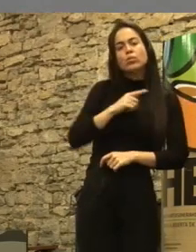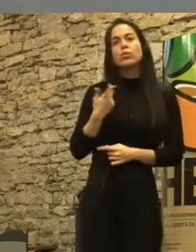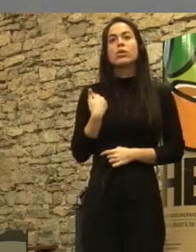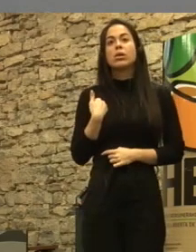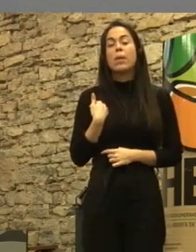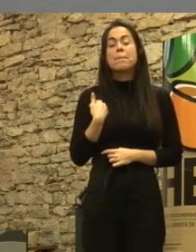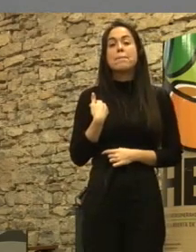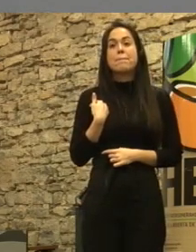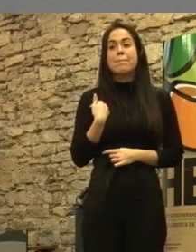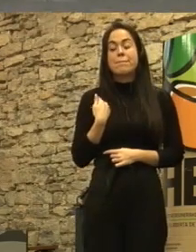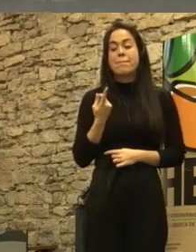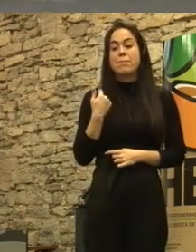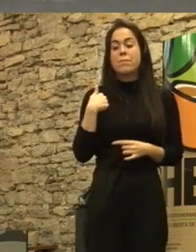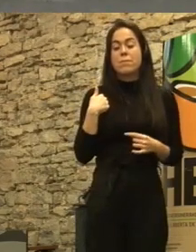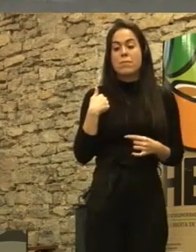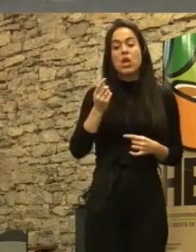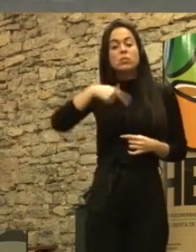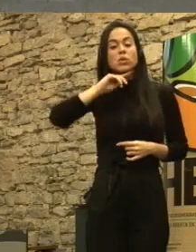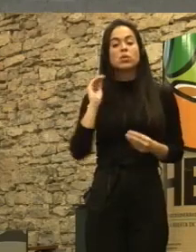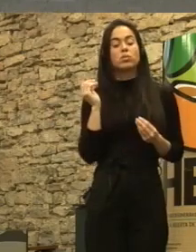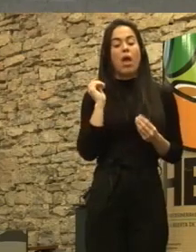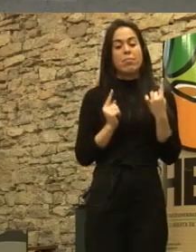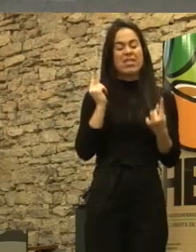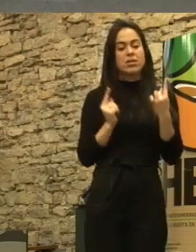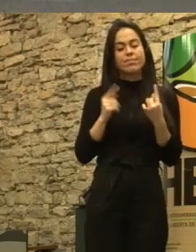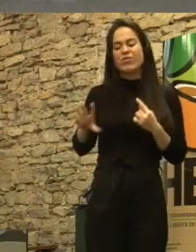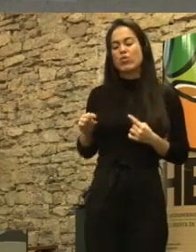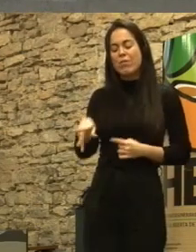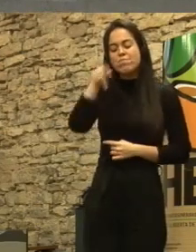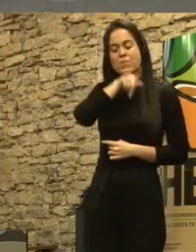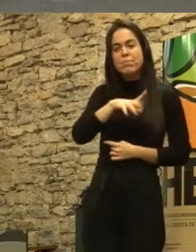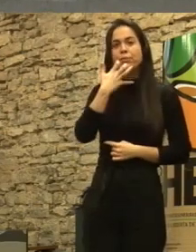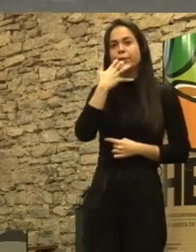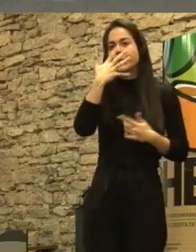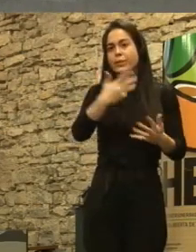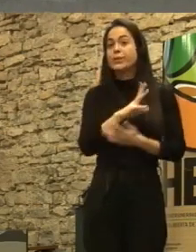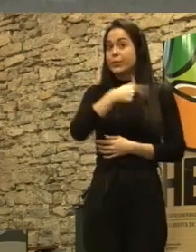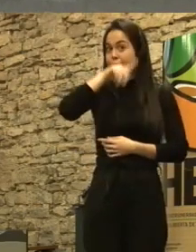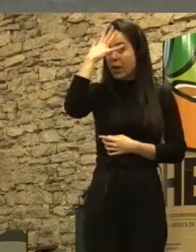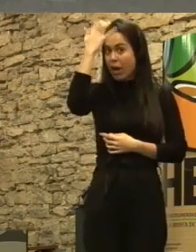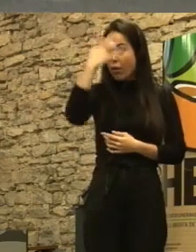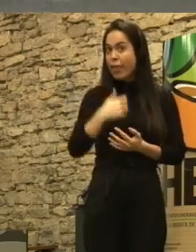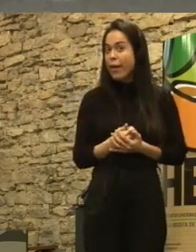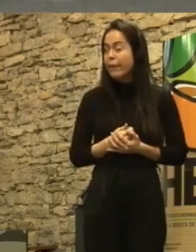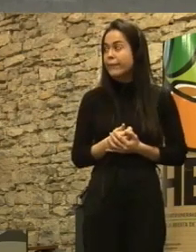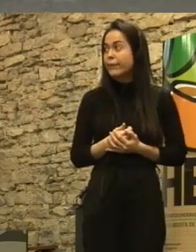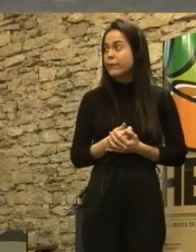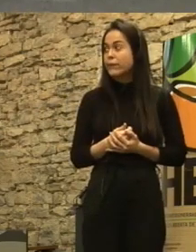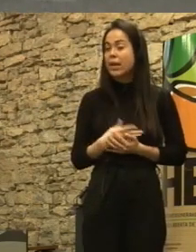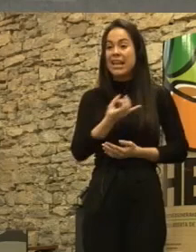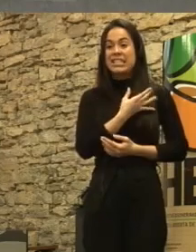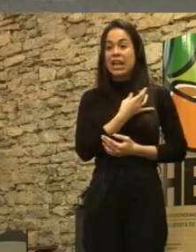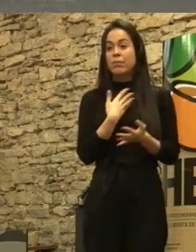veces se ha usado, no sé si decir directamente mal, pero con cierta intención un tanto dudosa, ¿no? Por ejemplo, nos podemos acordar de aquello que se llamó el sindicato